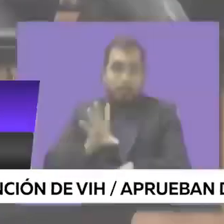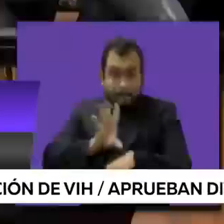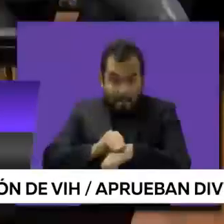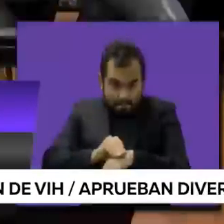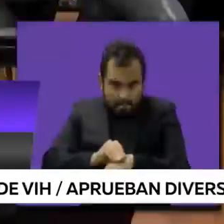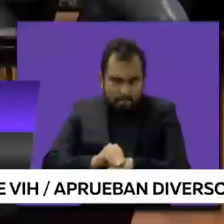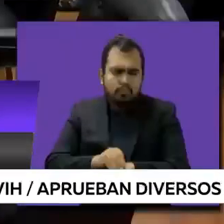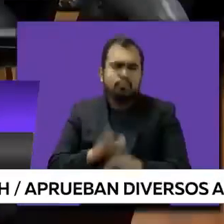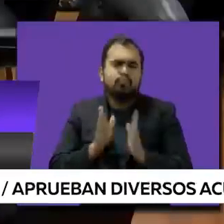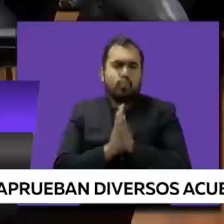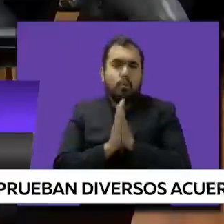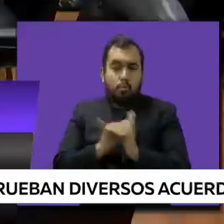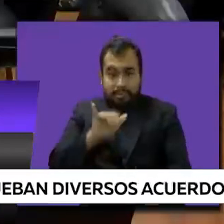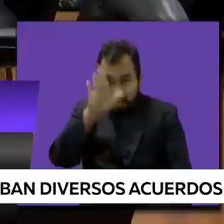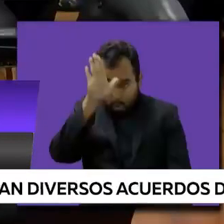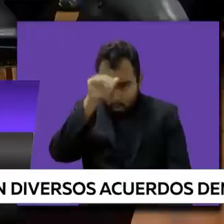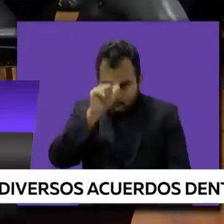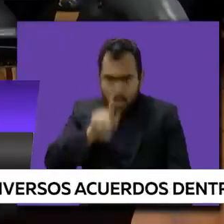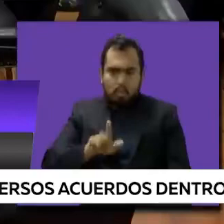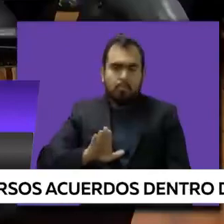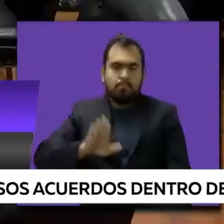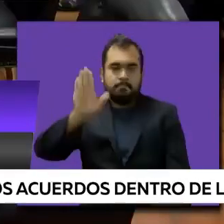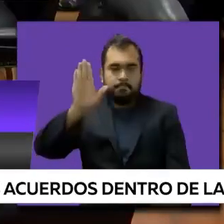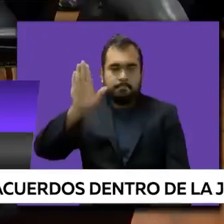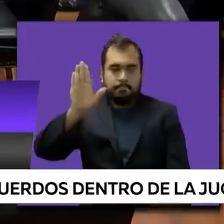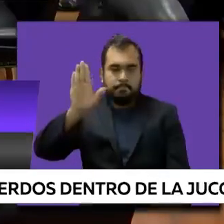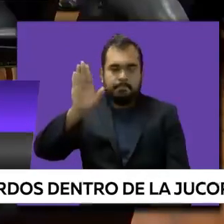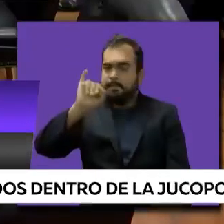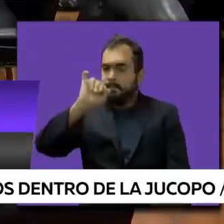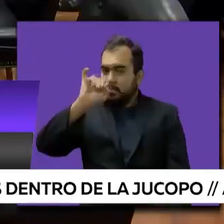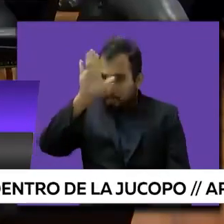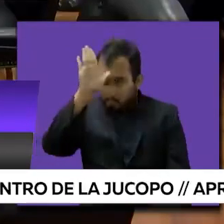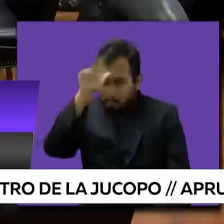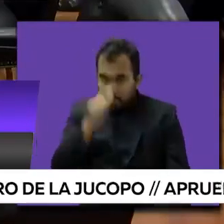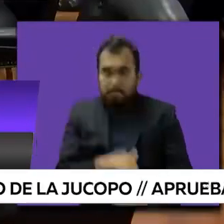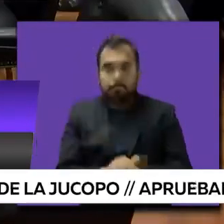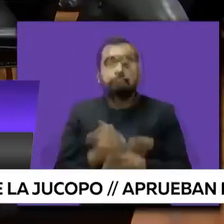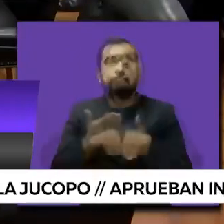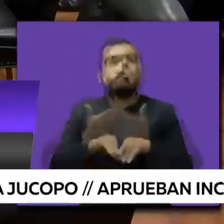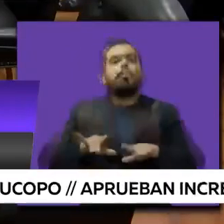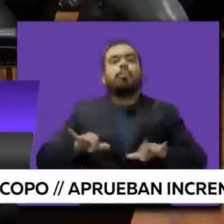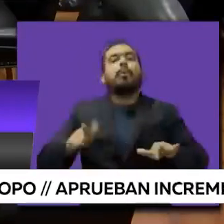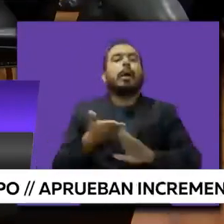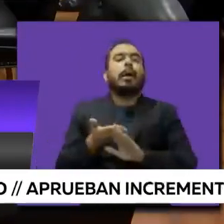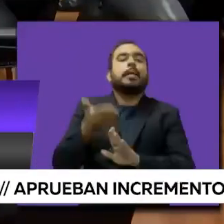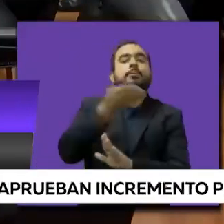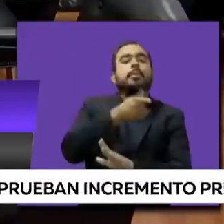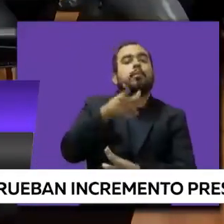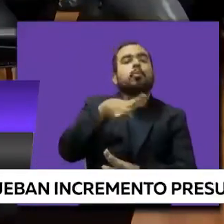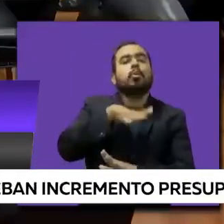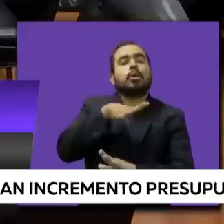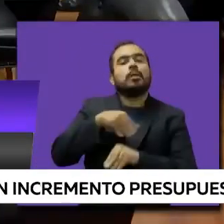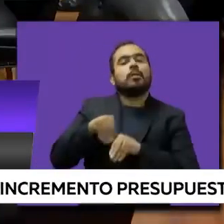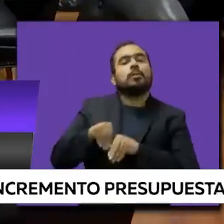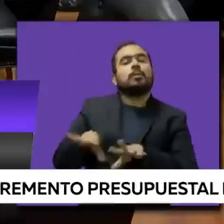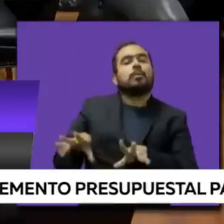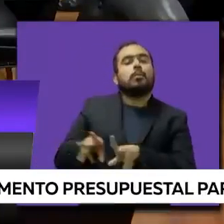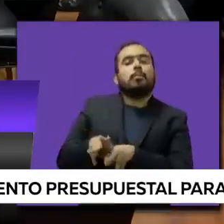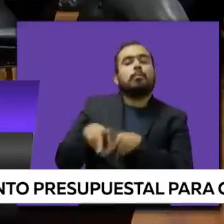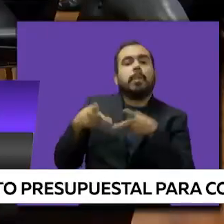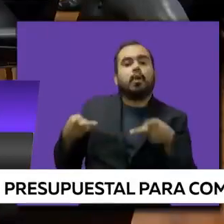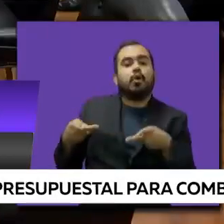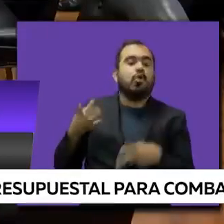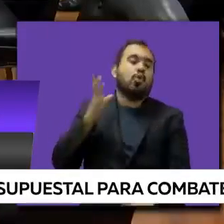Económicas 2023-2024, acuerdo que fue aprobado por las y los integrantes de la JUCOPO. Además de aprobarse el trámite de las